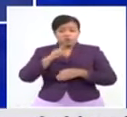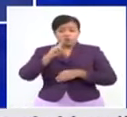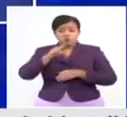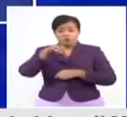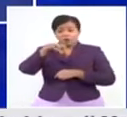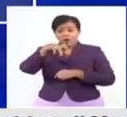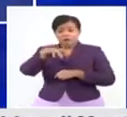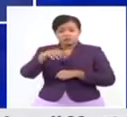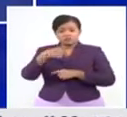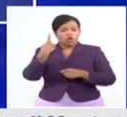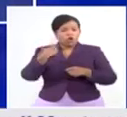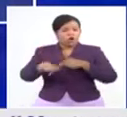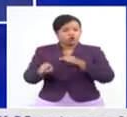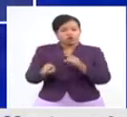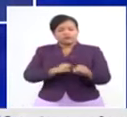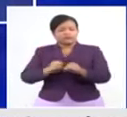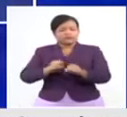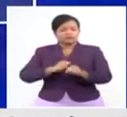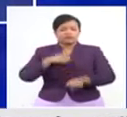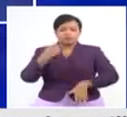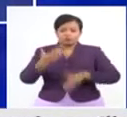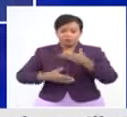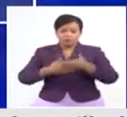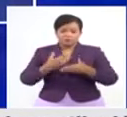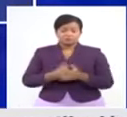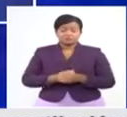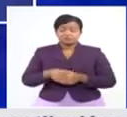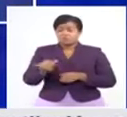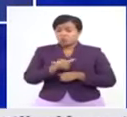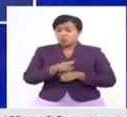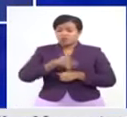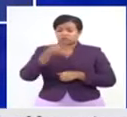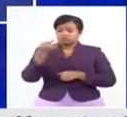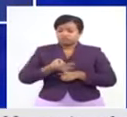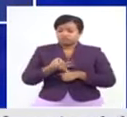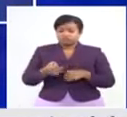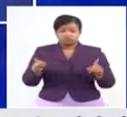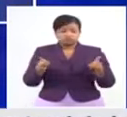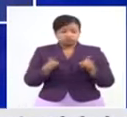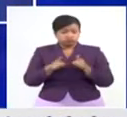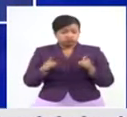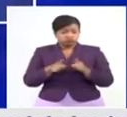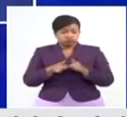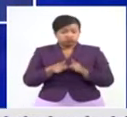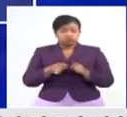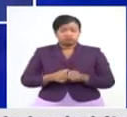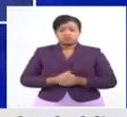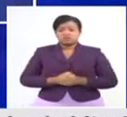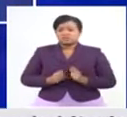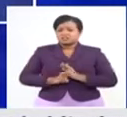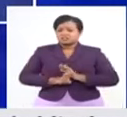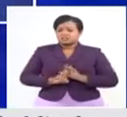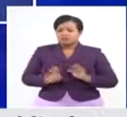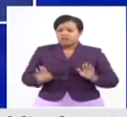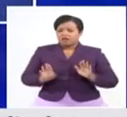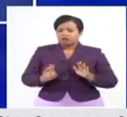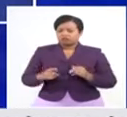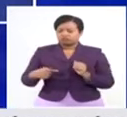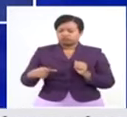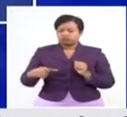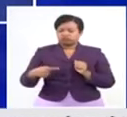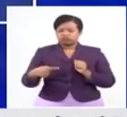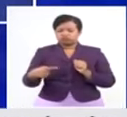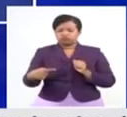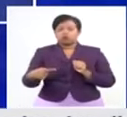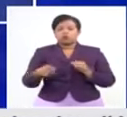epilepsia. Y como siempre resumimos, ya se está haciendo habitual todos los días, un